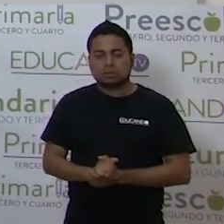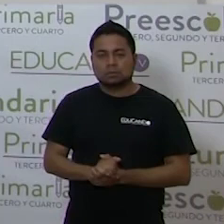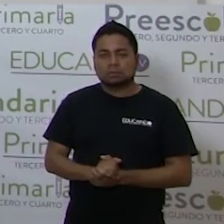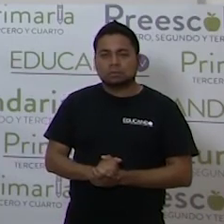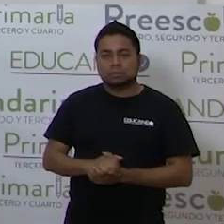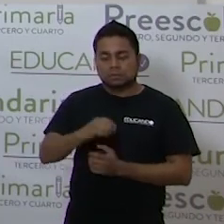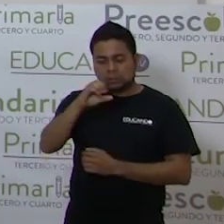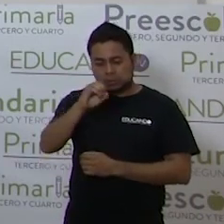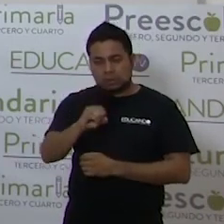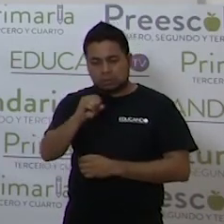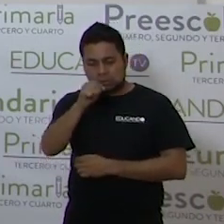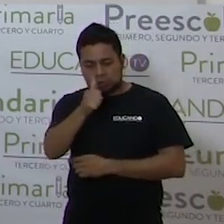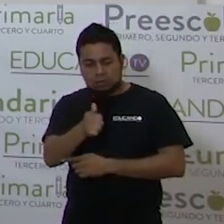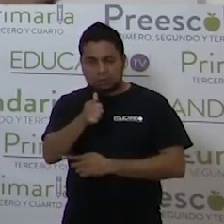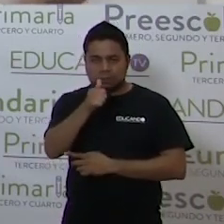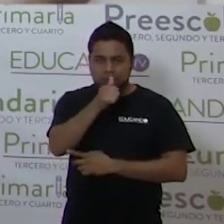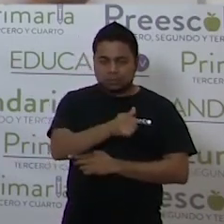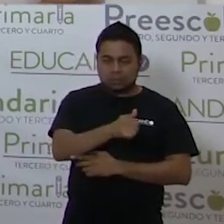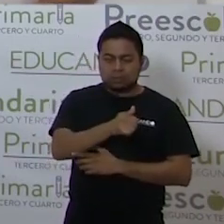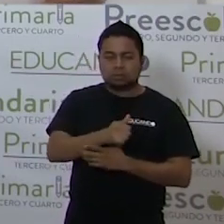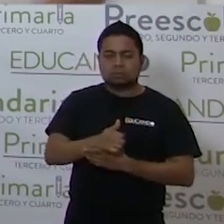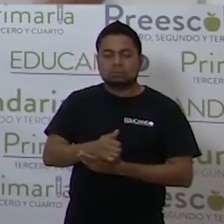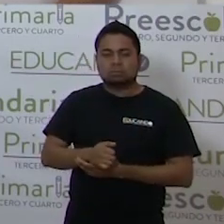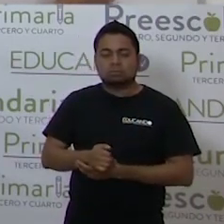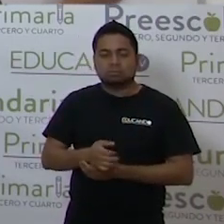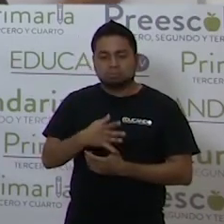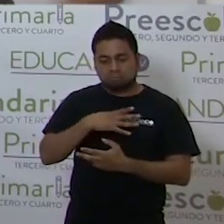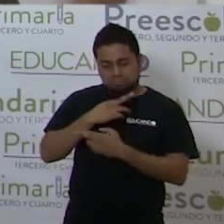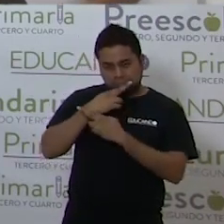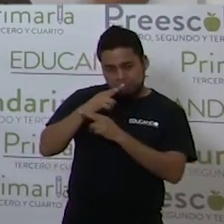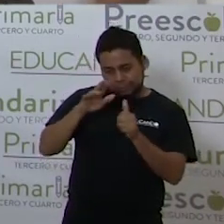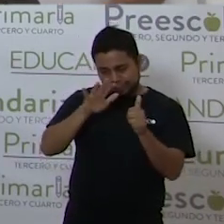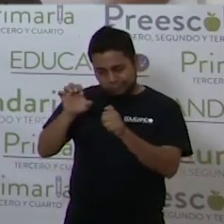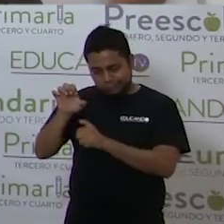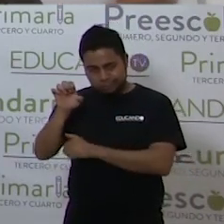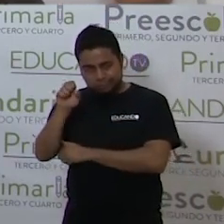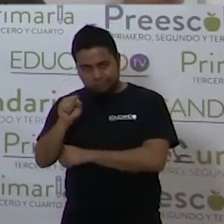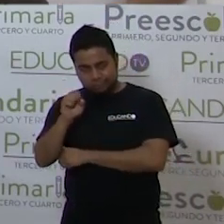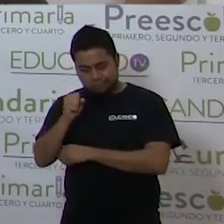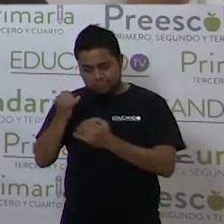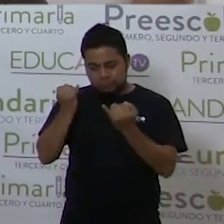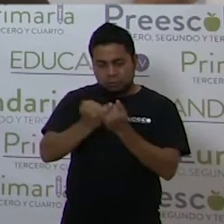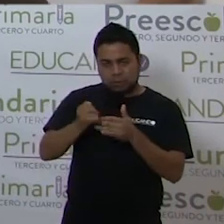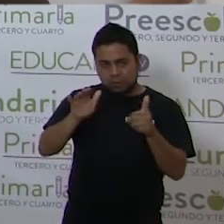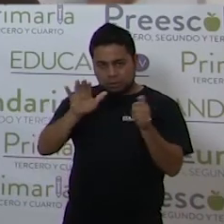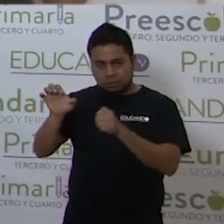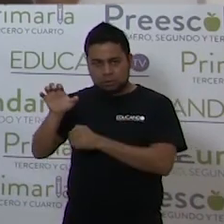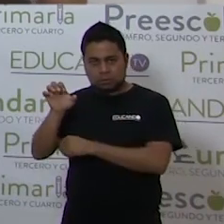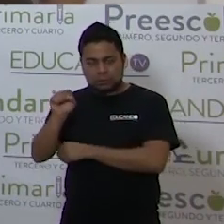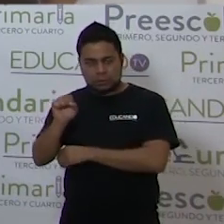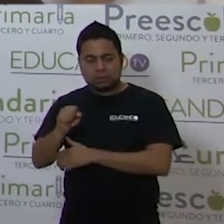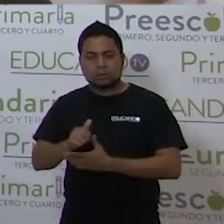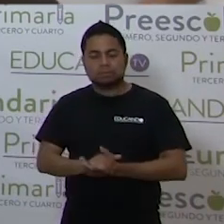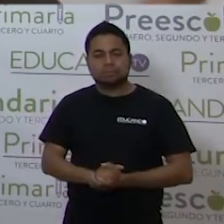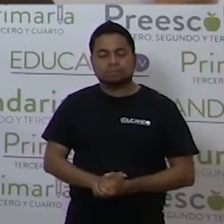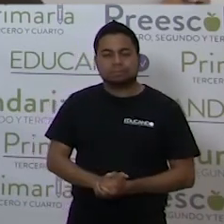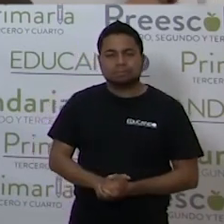0 6 y 6 entonces tenemos 660 igual a 660